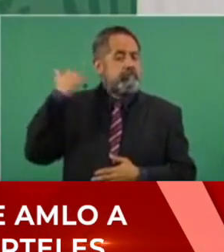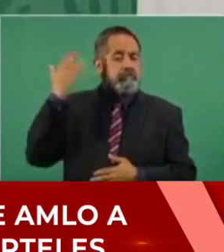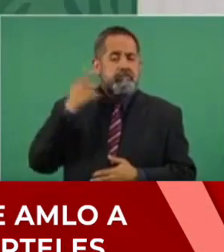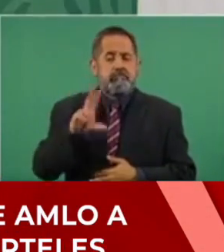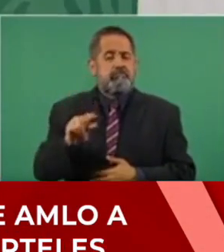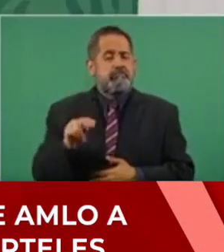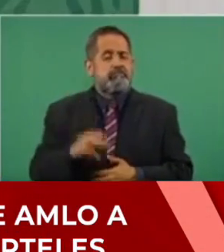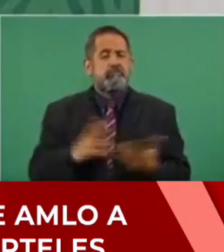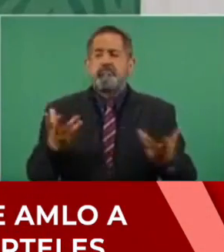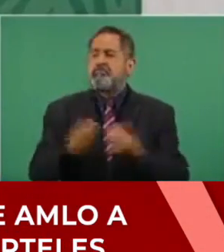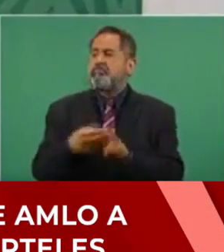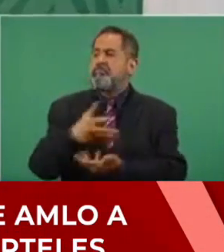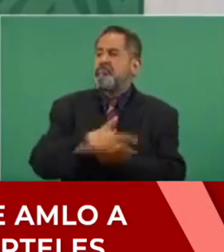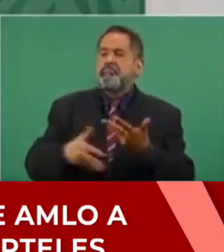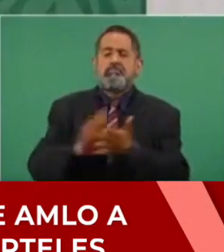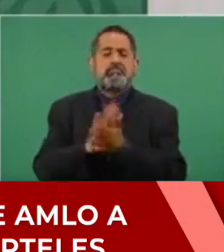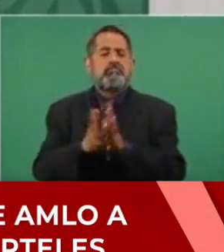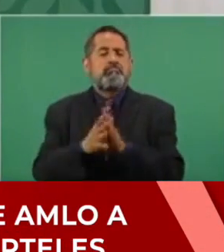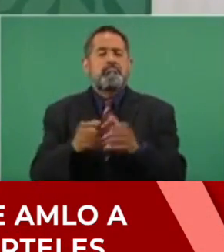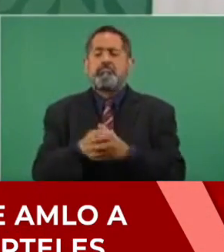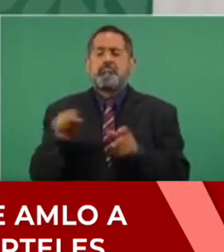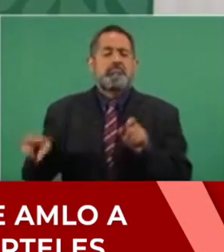son concepciones